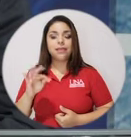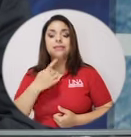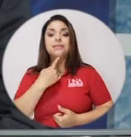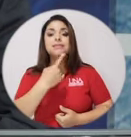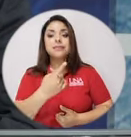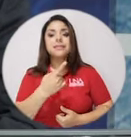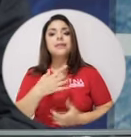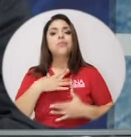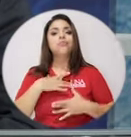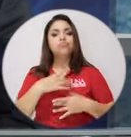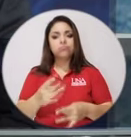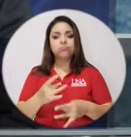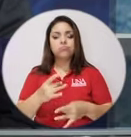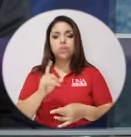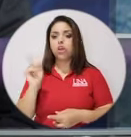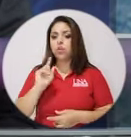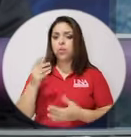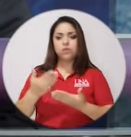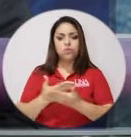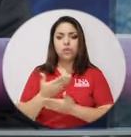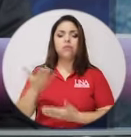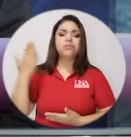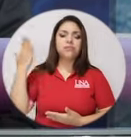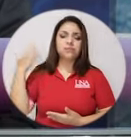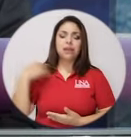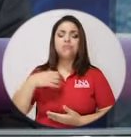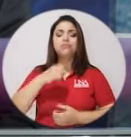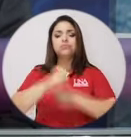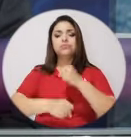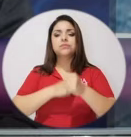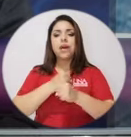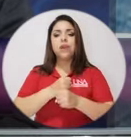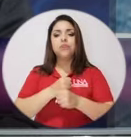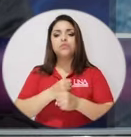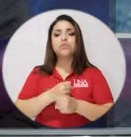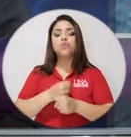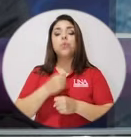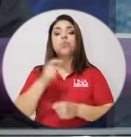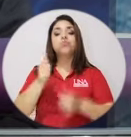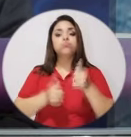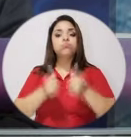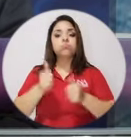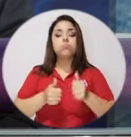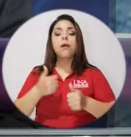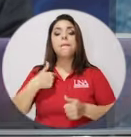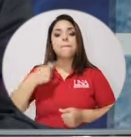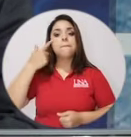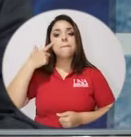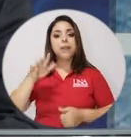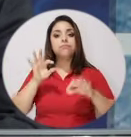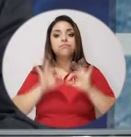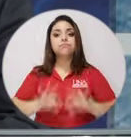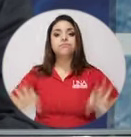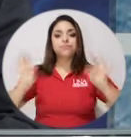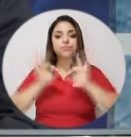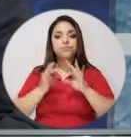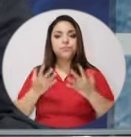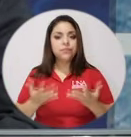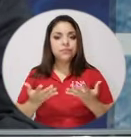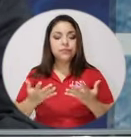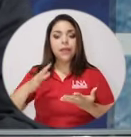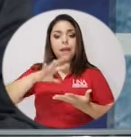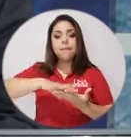plantea de manera muy interesante, no es nuevo, ya desde hace algunos años, un concepto que a mí me parece que es vital, y es el